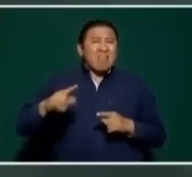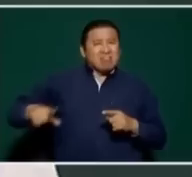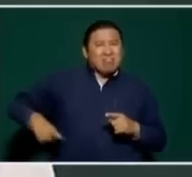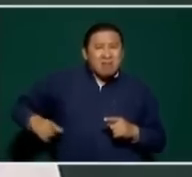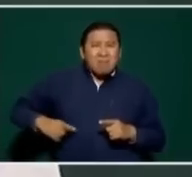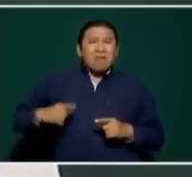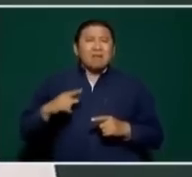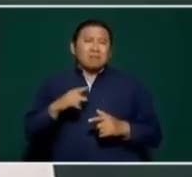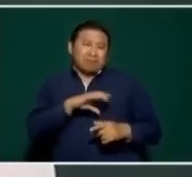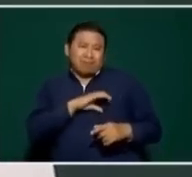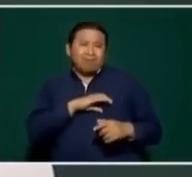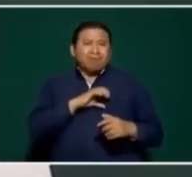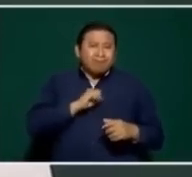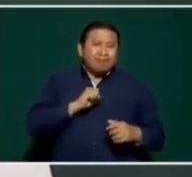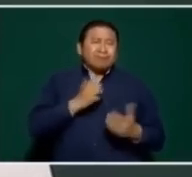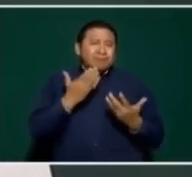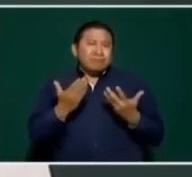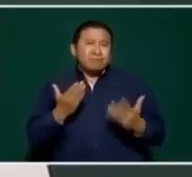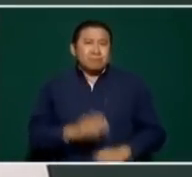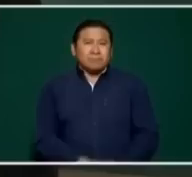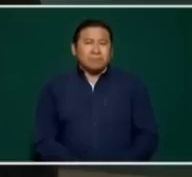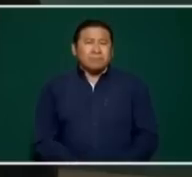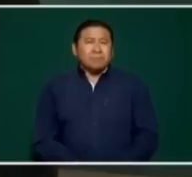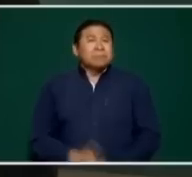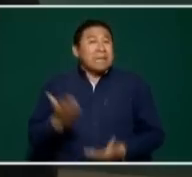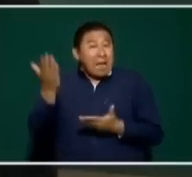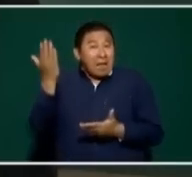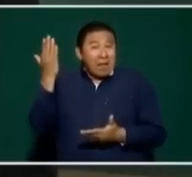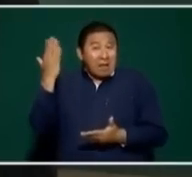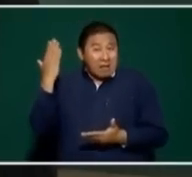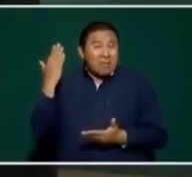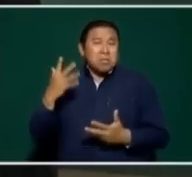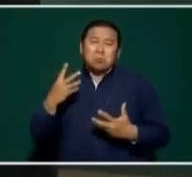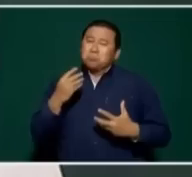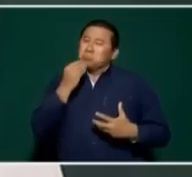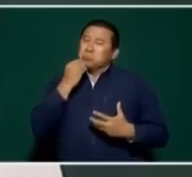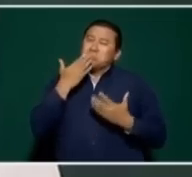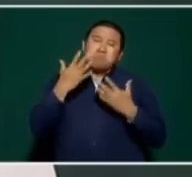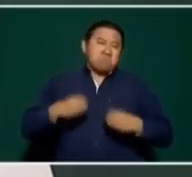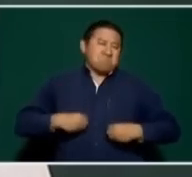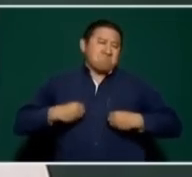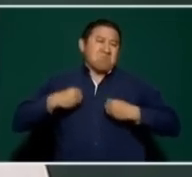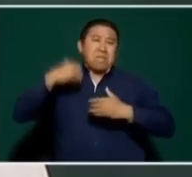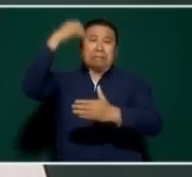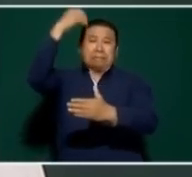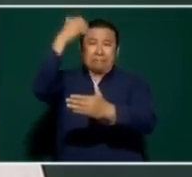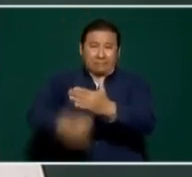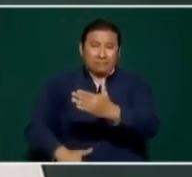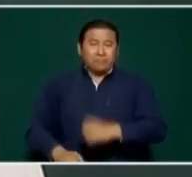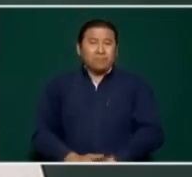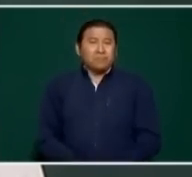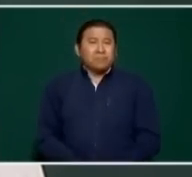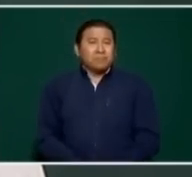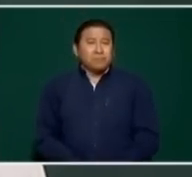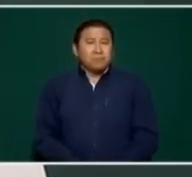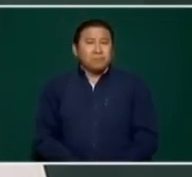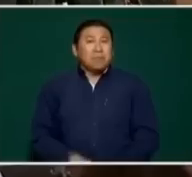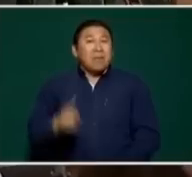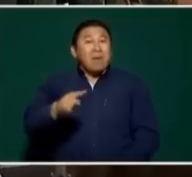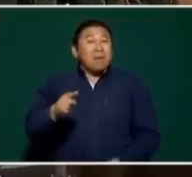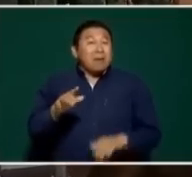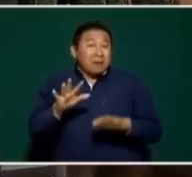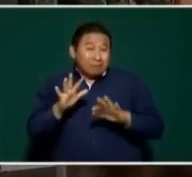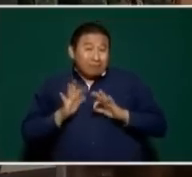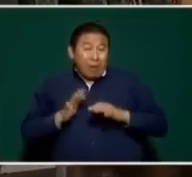dorada que se daba la gran vida. Todo eso se termina, va a haber